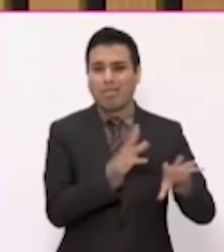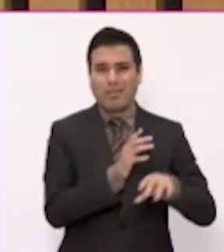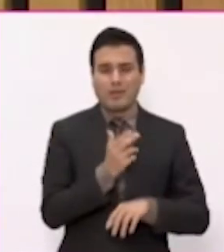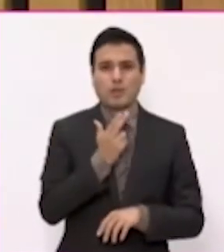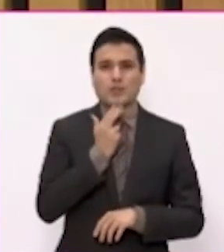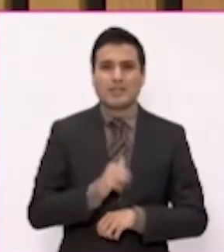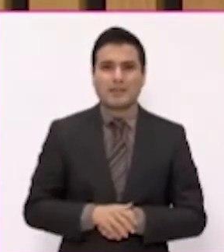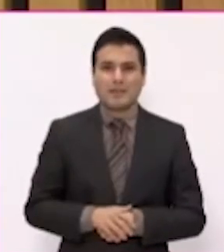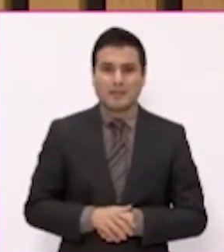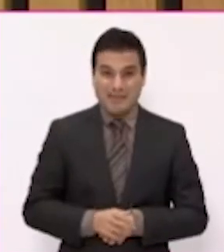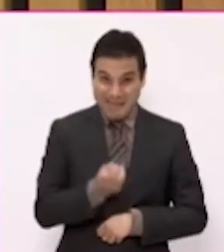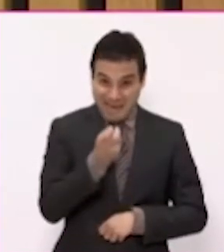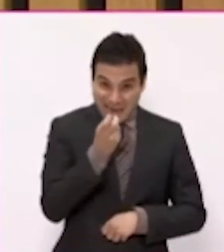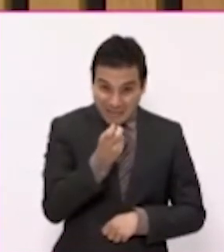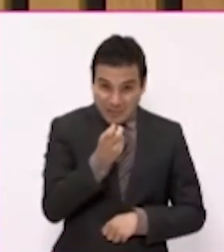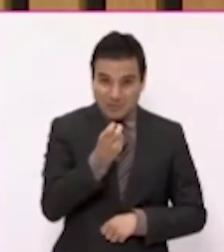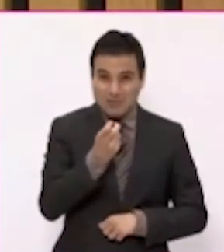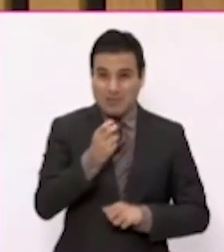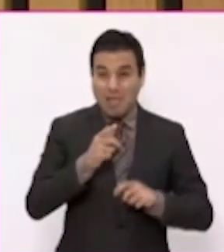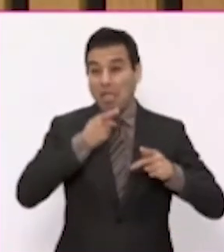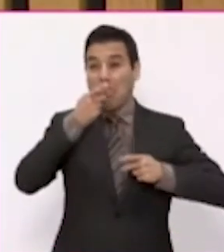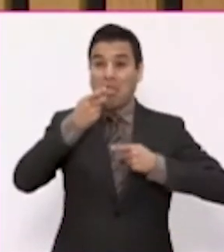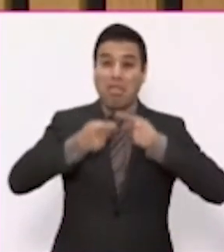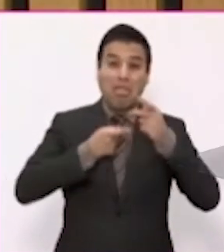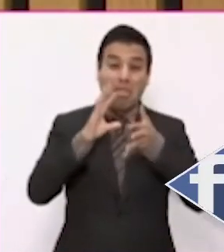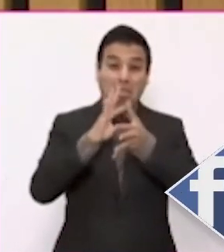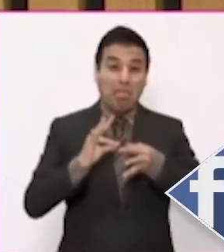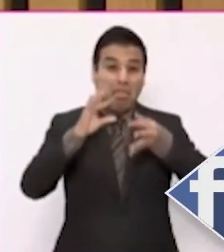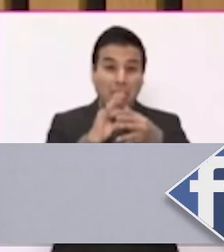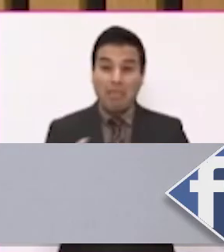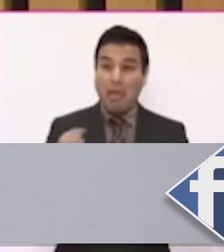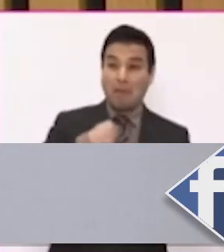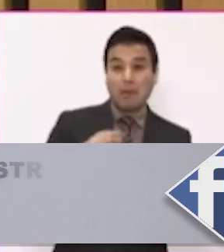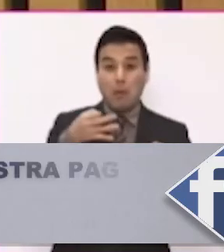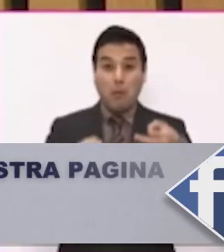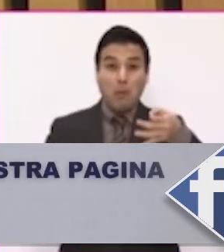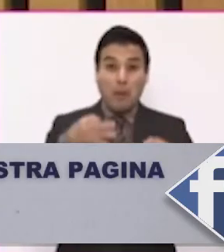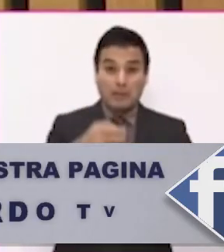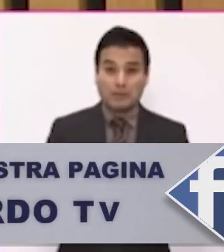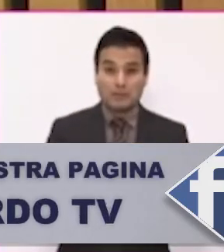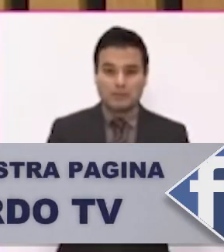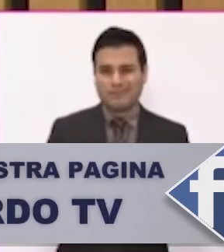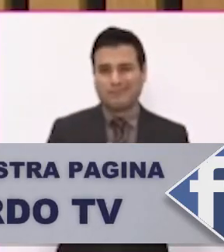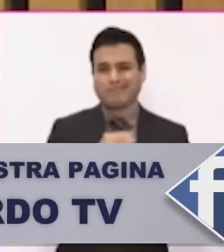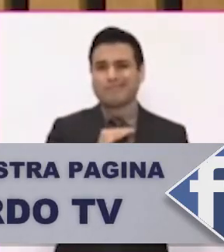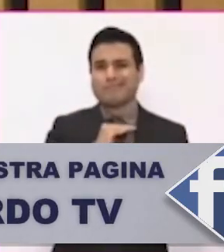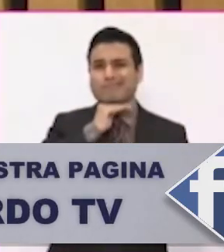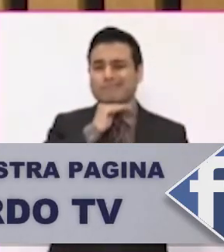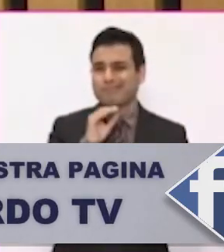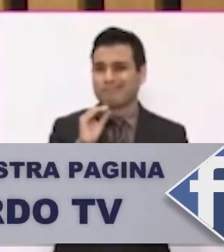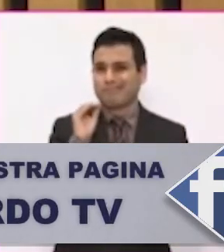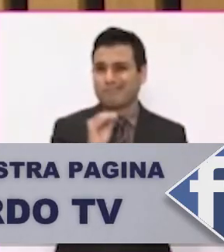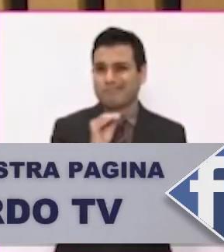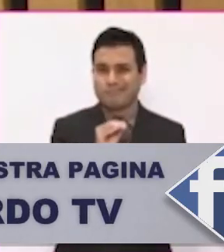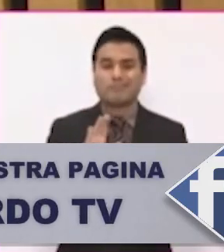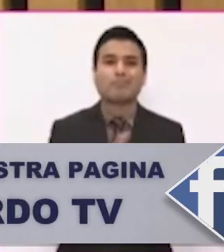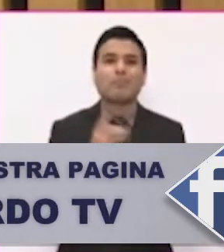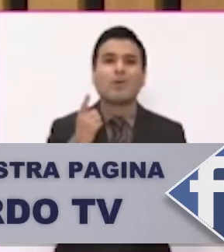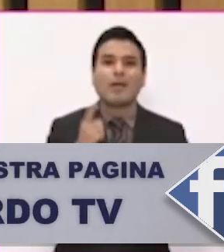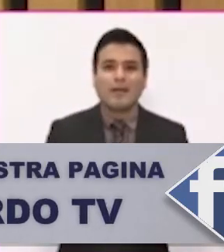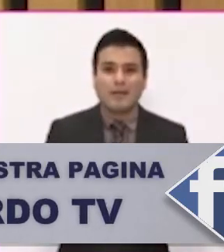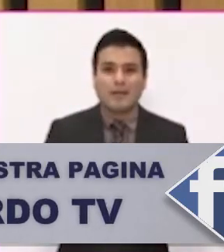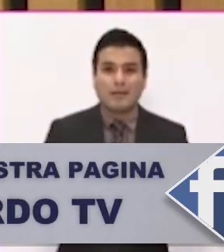parte de esta faramaya de juicio sumario en contra de mi persona, porque reitero,